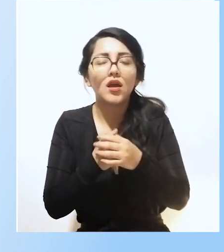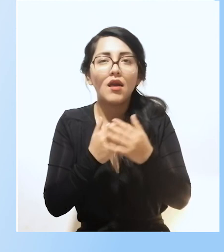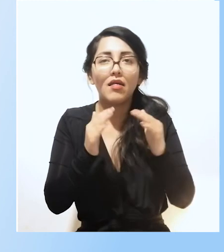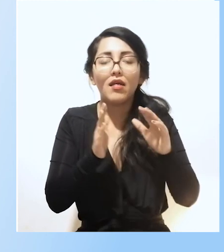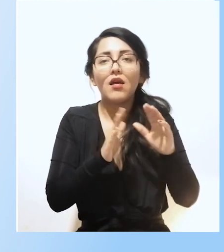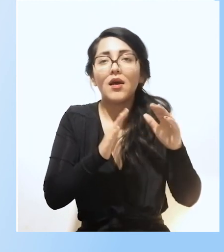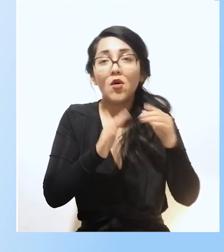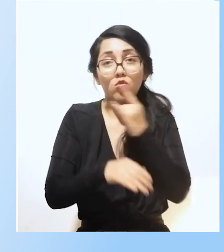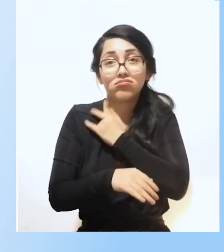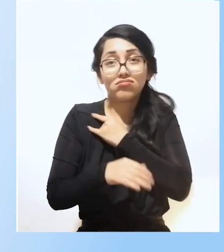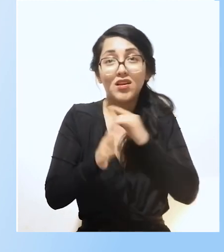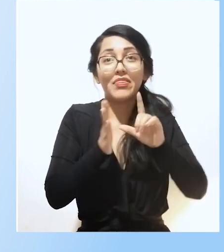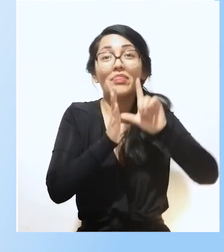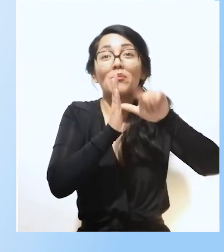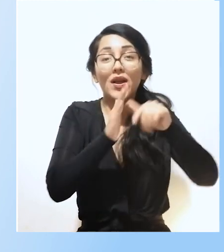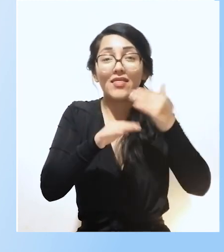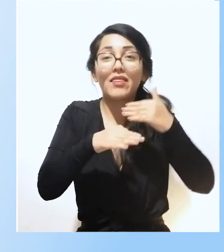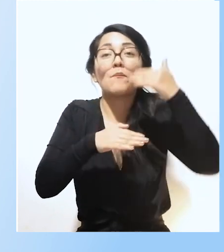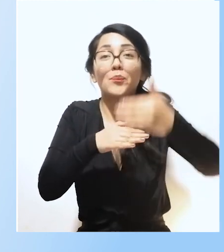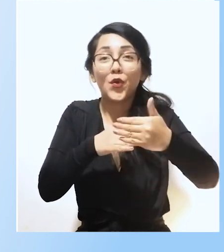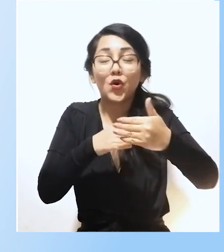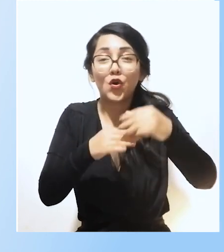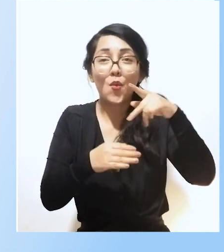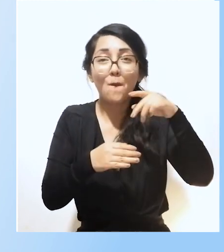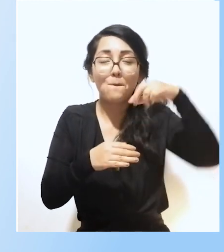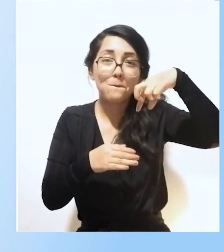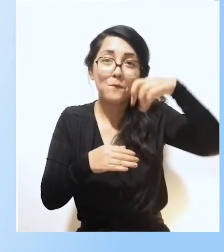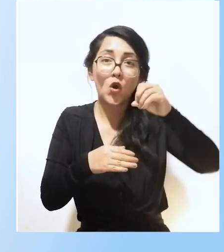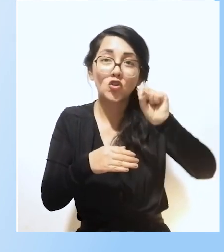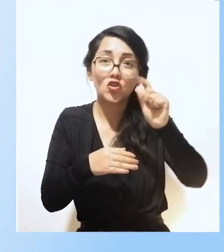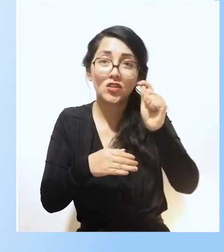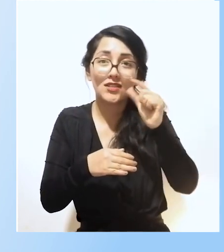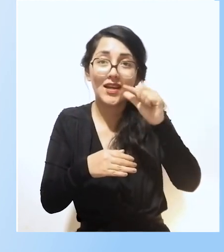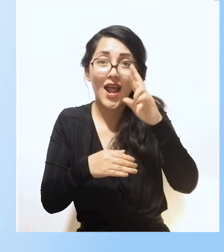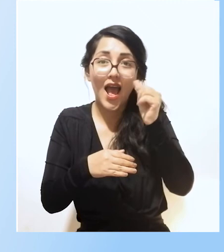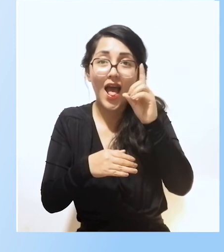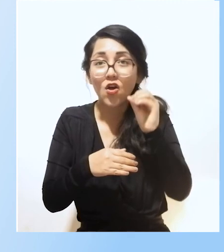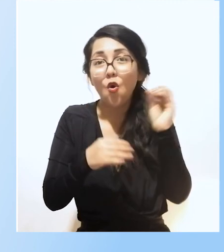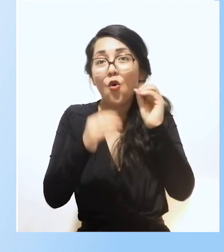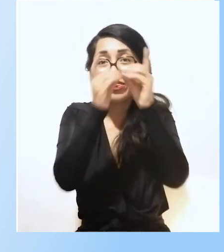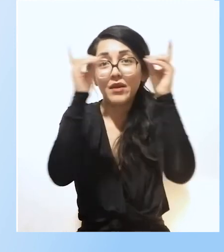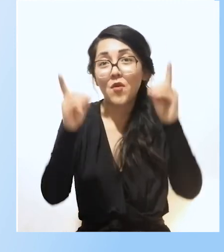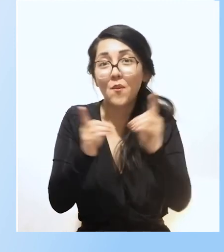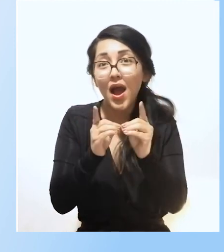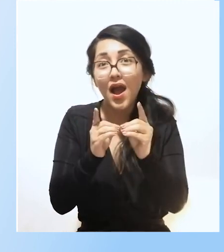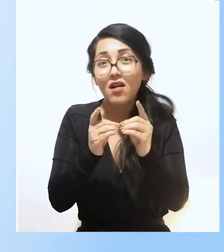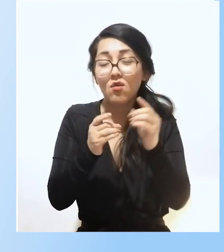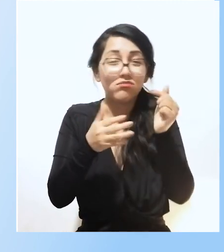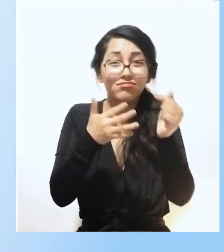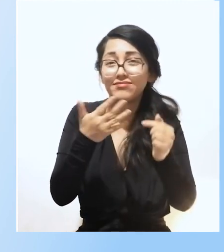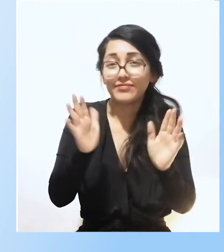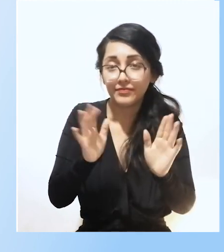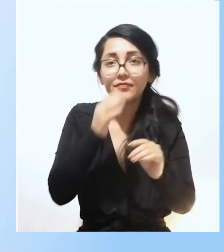de grados universitario, ¿no?, de másteres, de diplomados, a nivel de títulos específicos de universidades. Bueno,